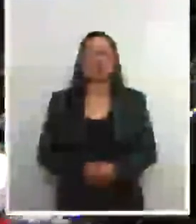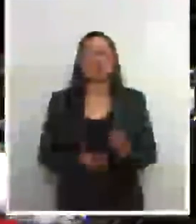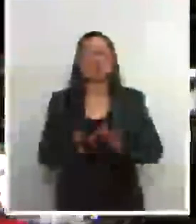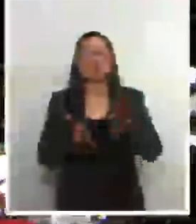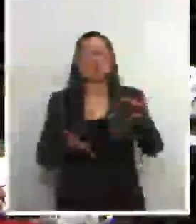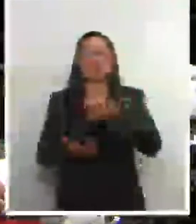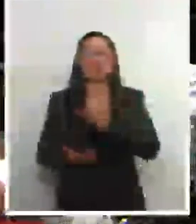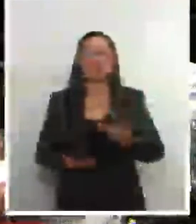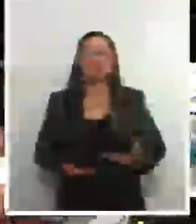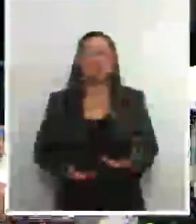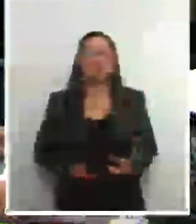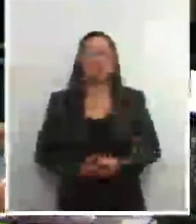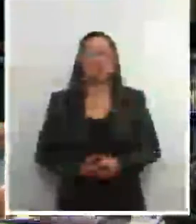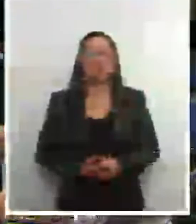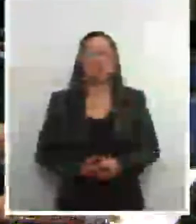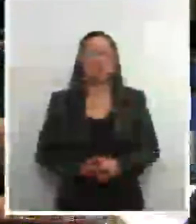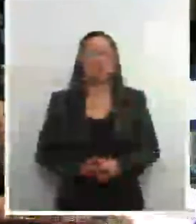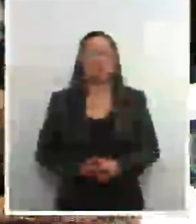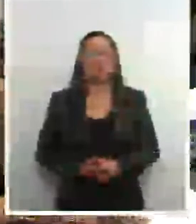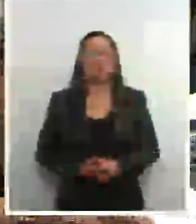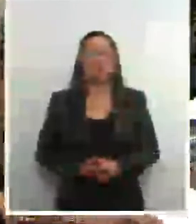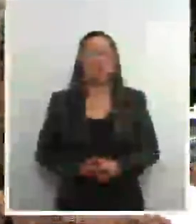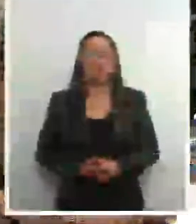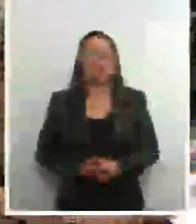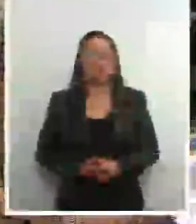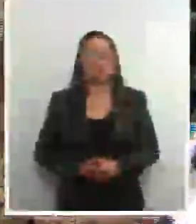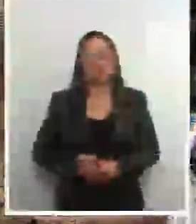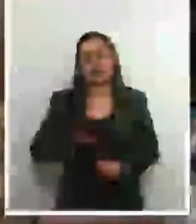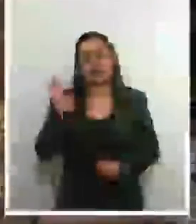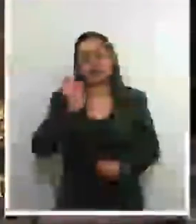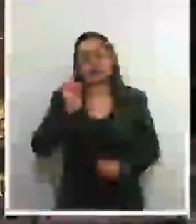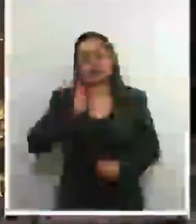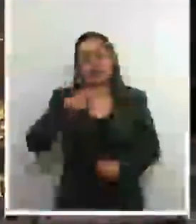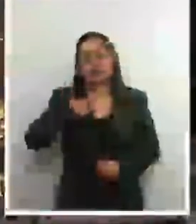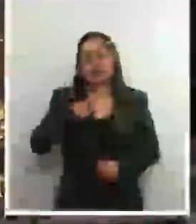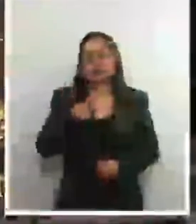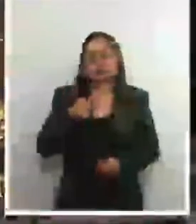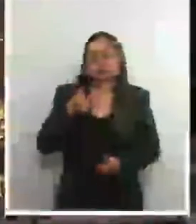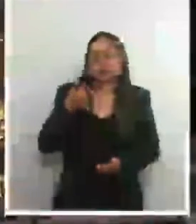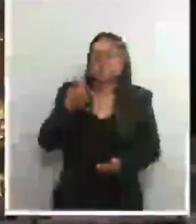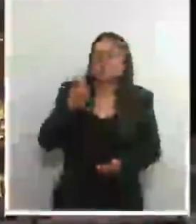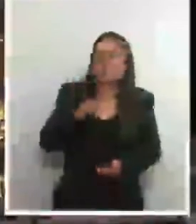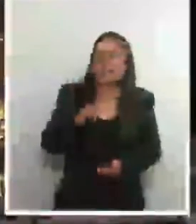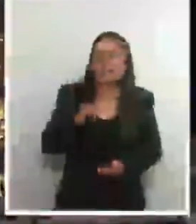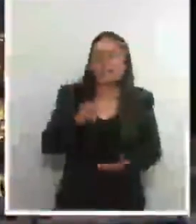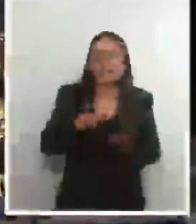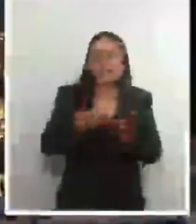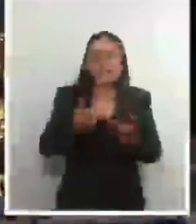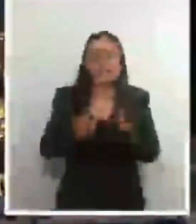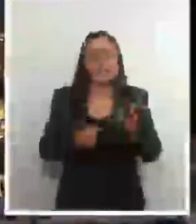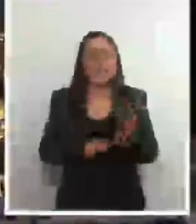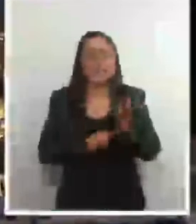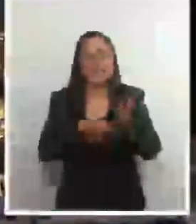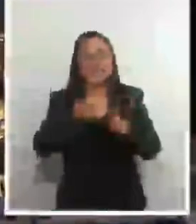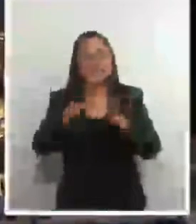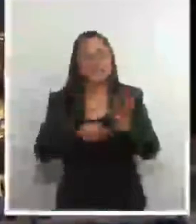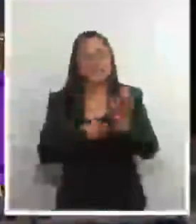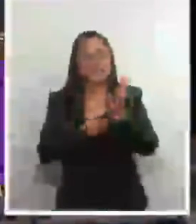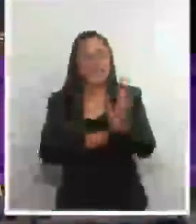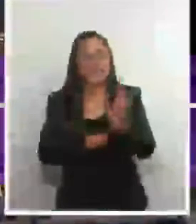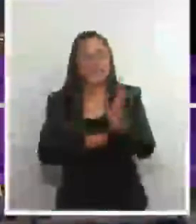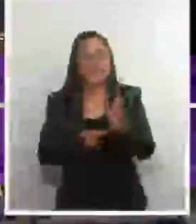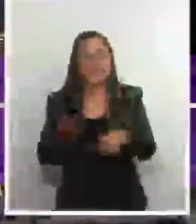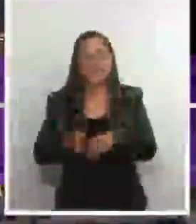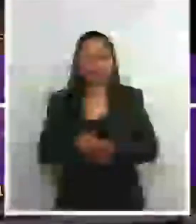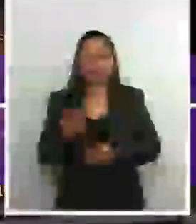Gracias, presidente. Voy a ser ilusa en la presentación de mi reserva,